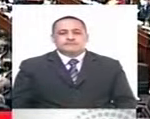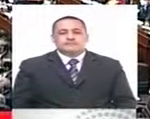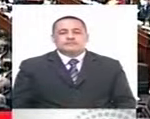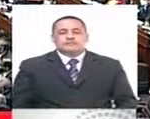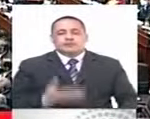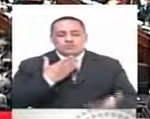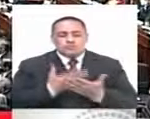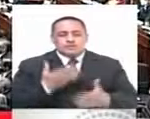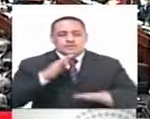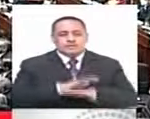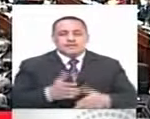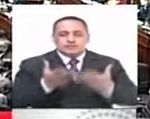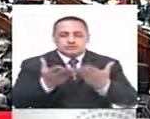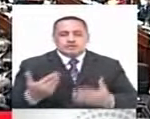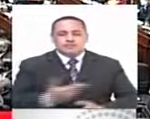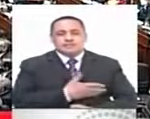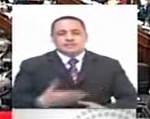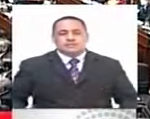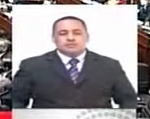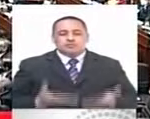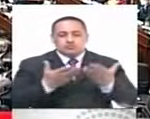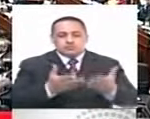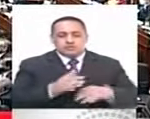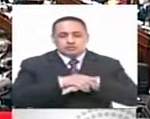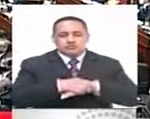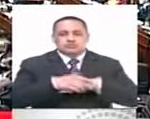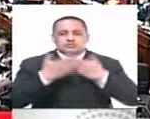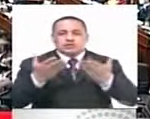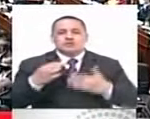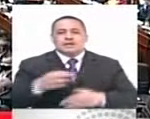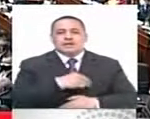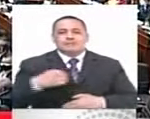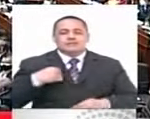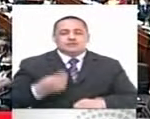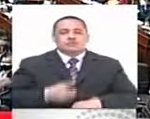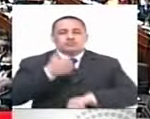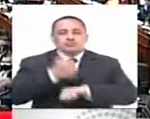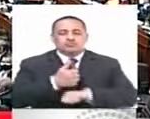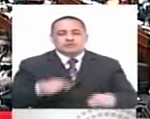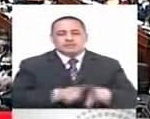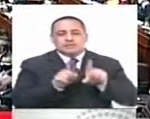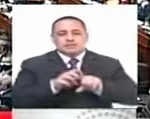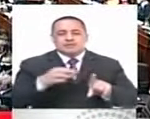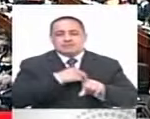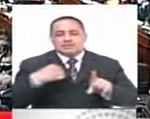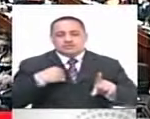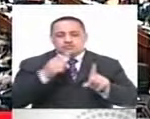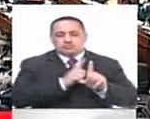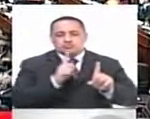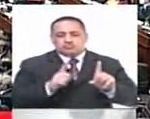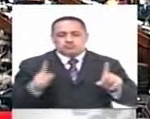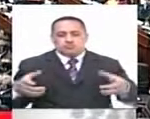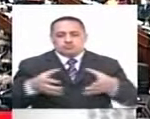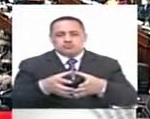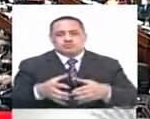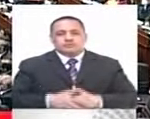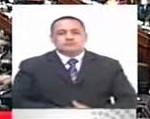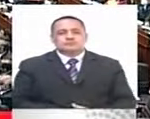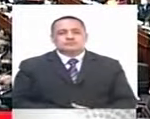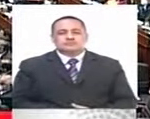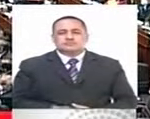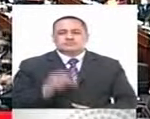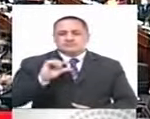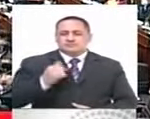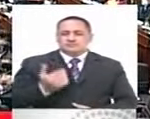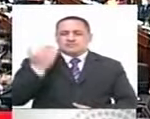Buenas tardes, señora presidenta. Por su intermedio, un saludo a la presidenta del Consejo de Ministros y a los ministros que la acompañan. Hace